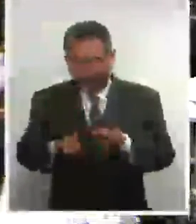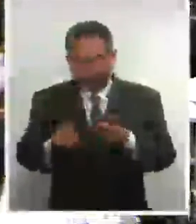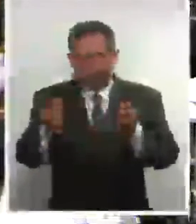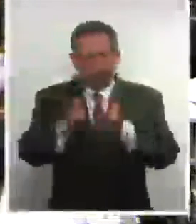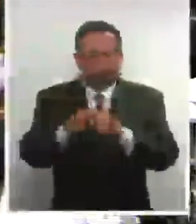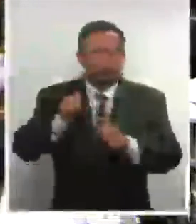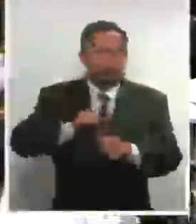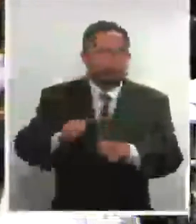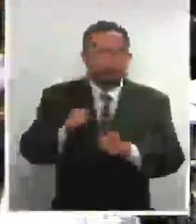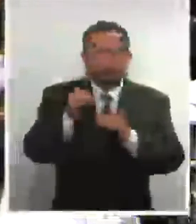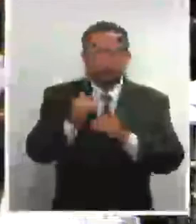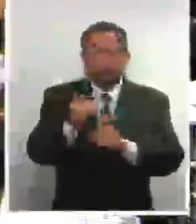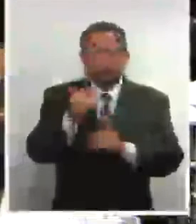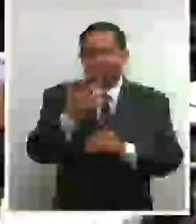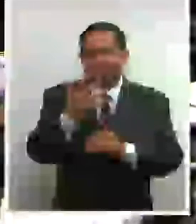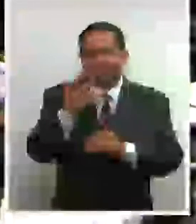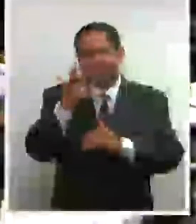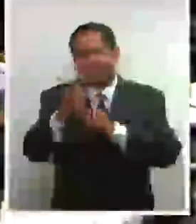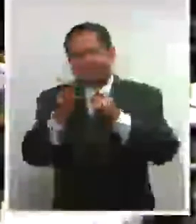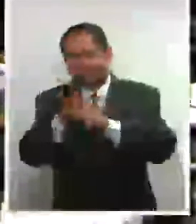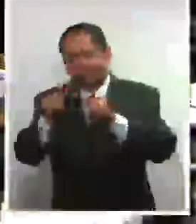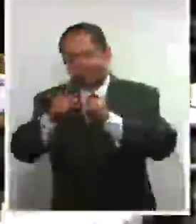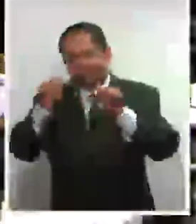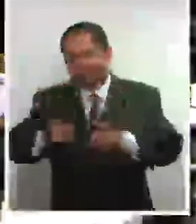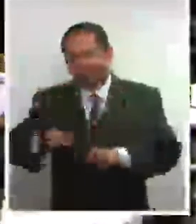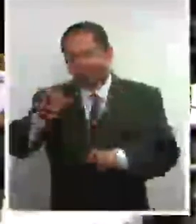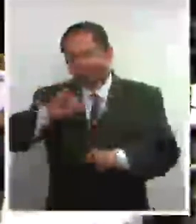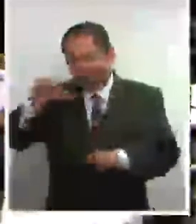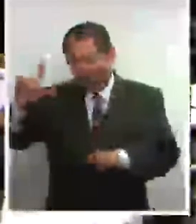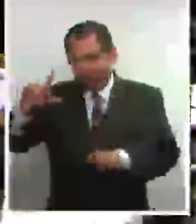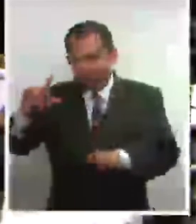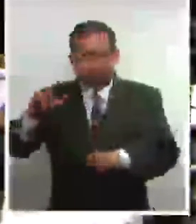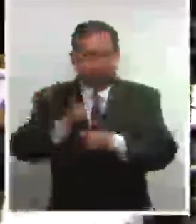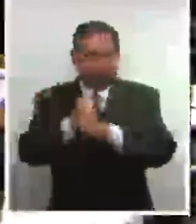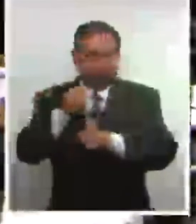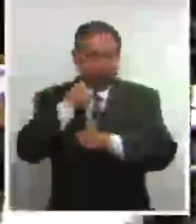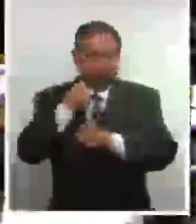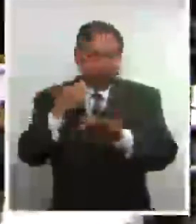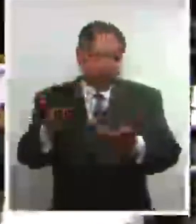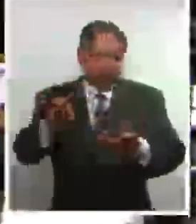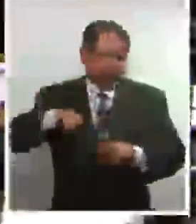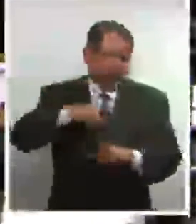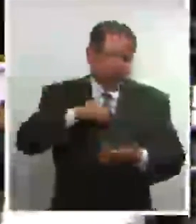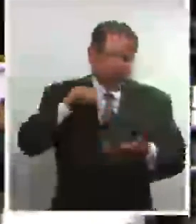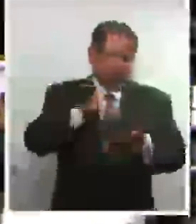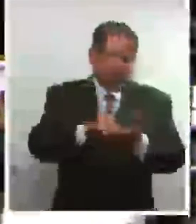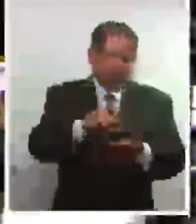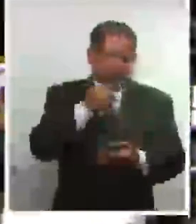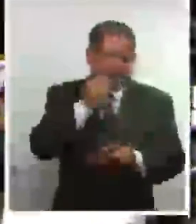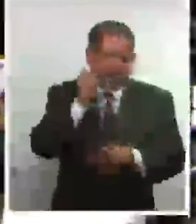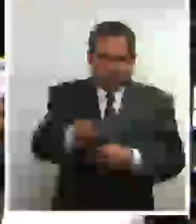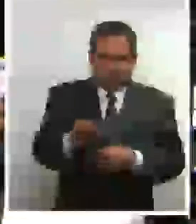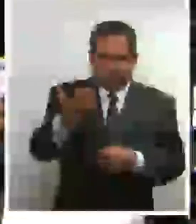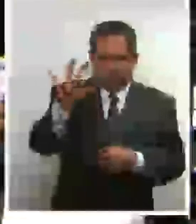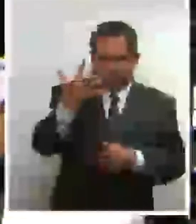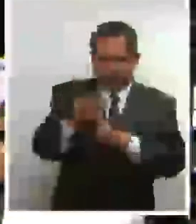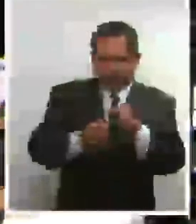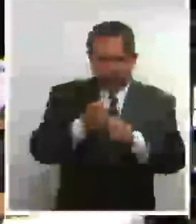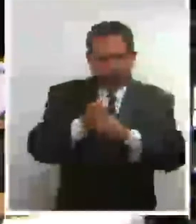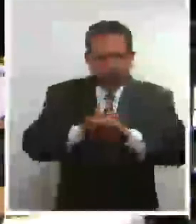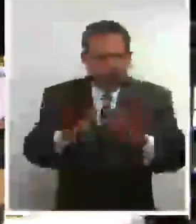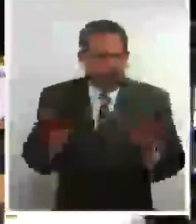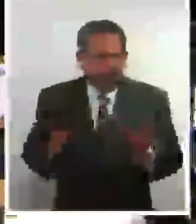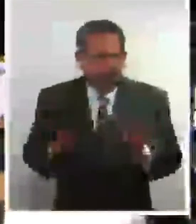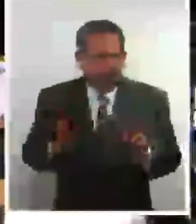una antigüedad mínima de 10 años con título profesional de licenciado en Derecho. Aquí nosotros aceptamos que fuera 5 en lugar de